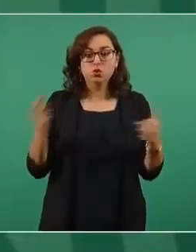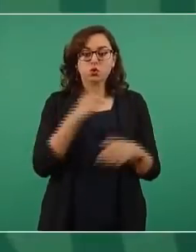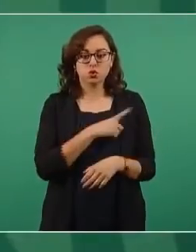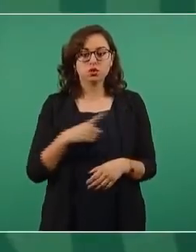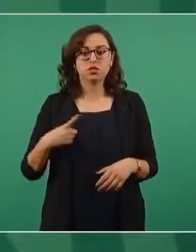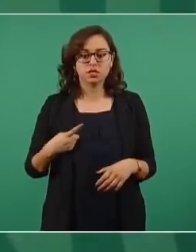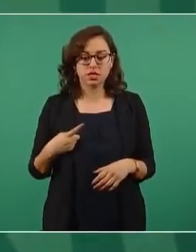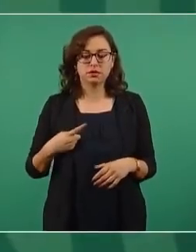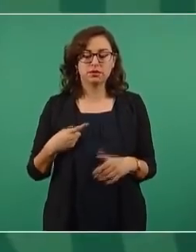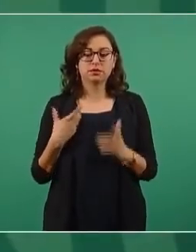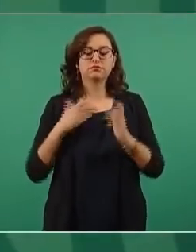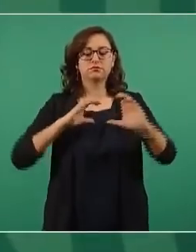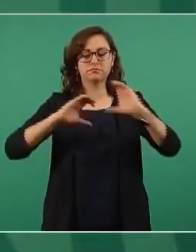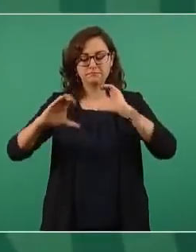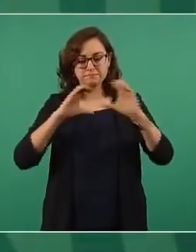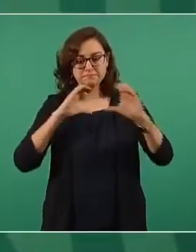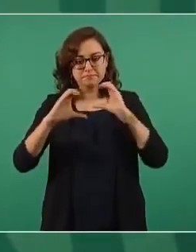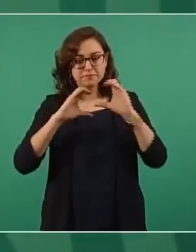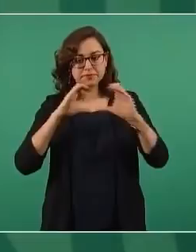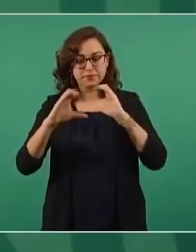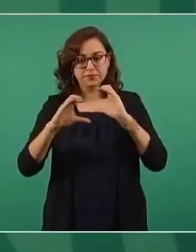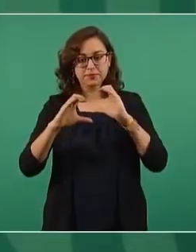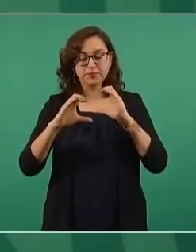la comunicación